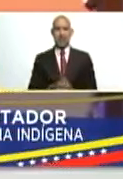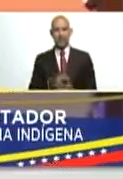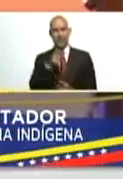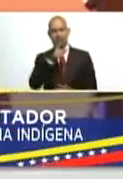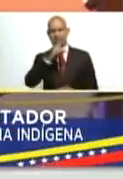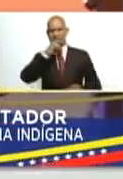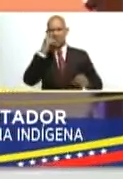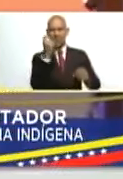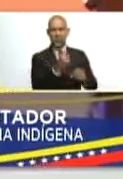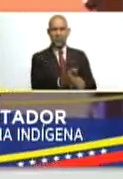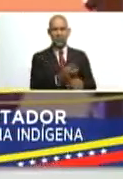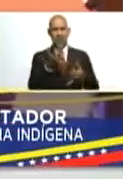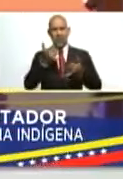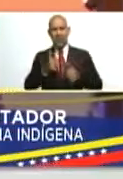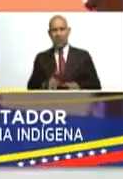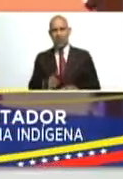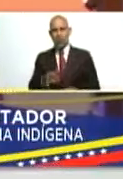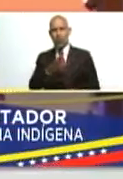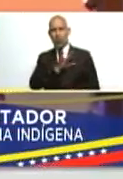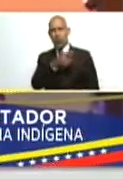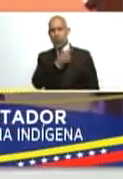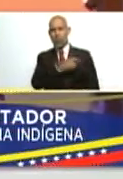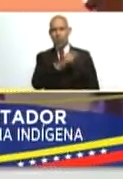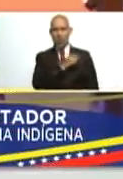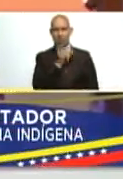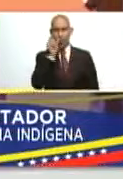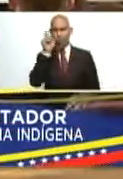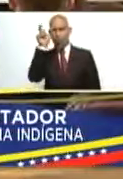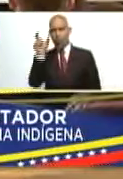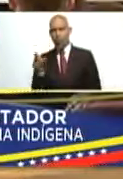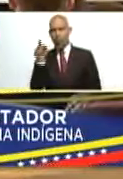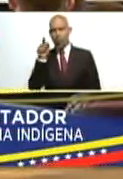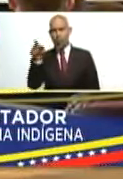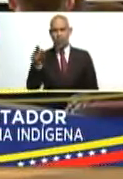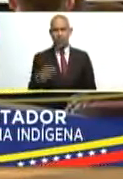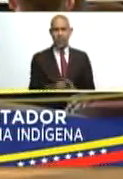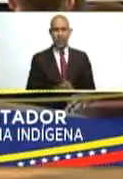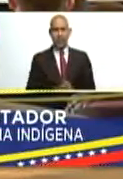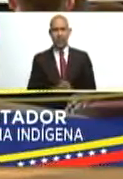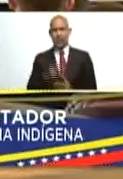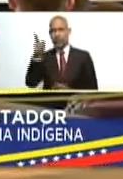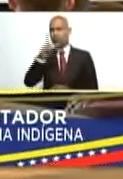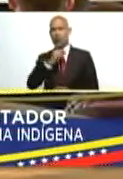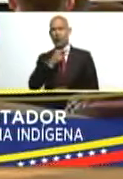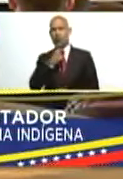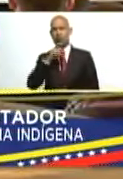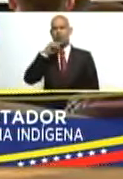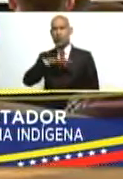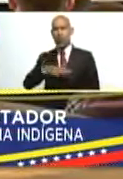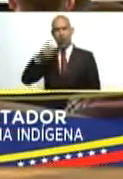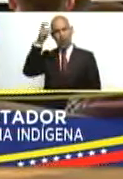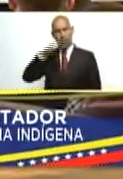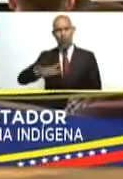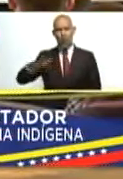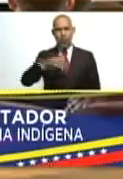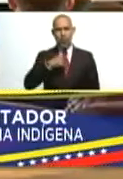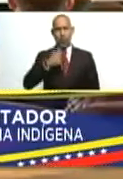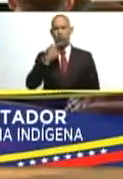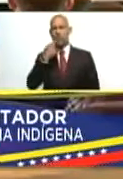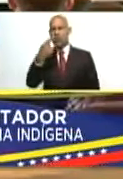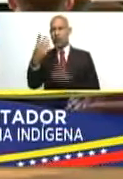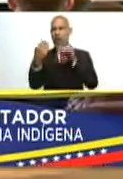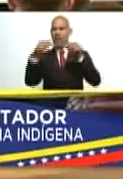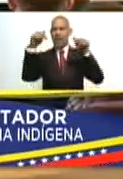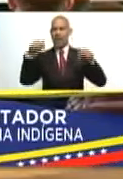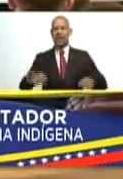racismo es hijo de tu colonialismo, Santiago Abascal, de tu desprecio a la historia de los pueblos. Y te lo digo desde aquí, porque